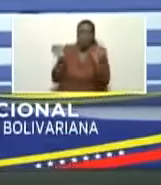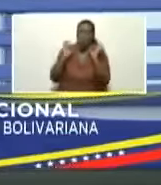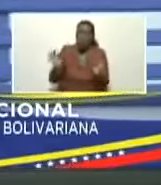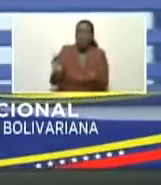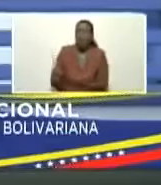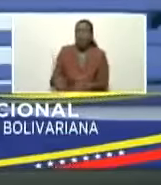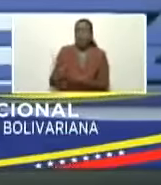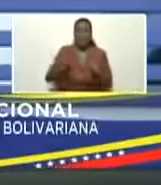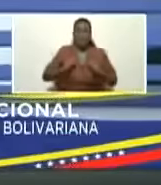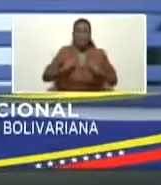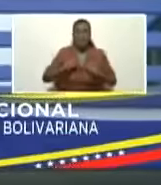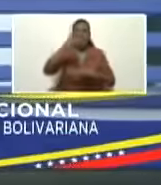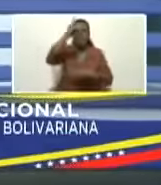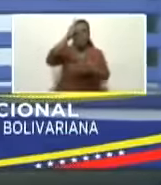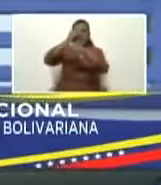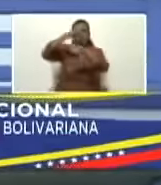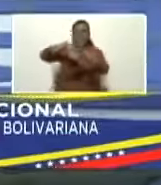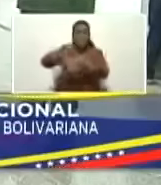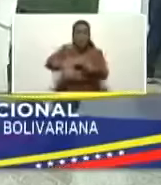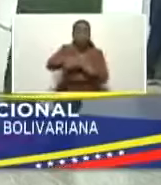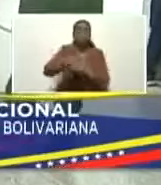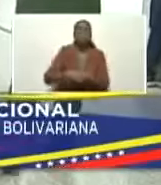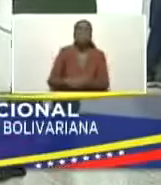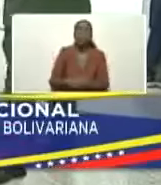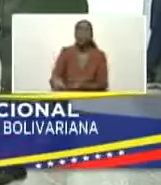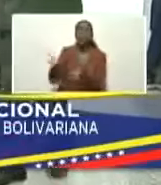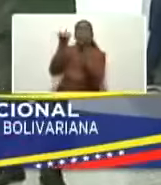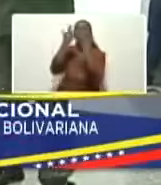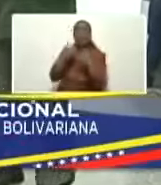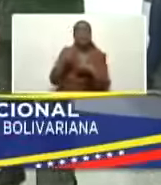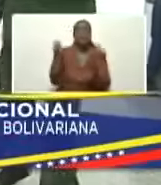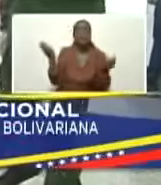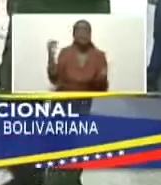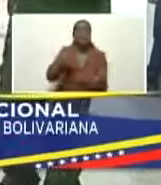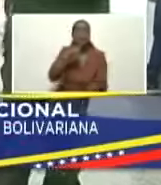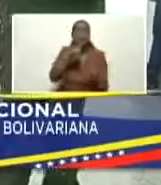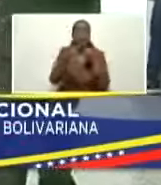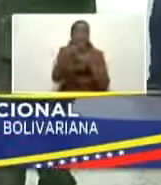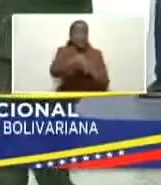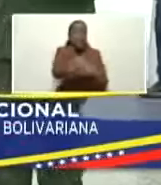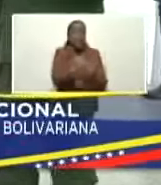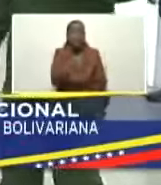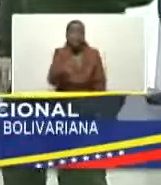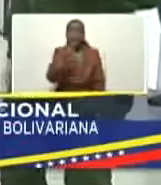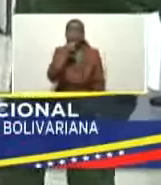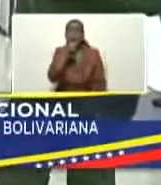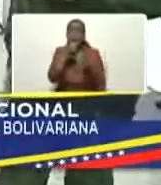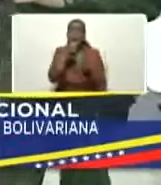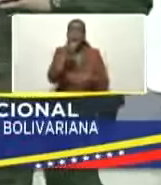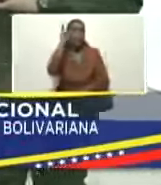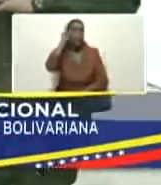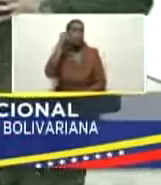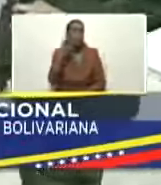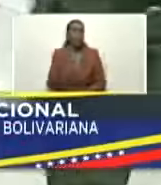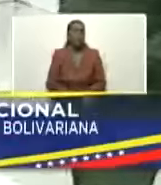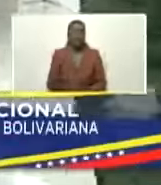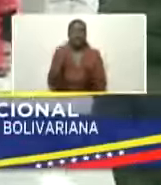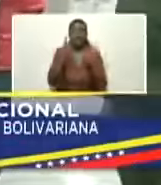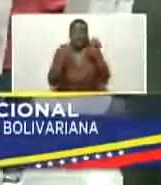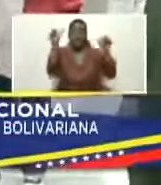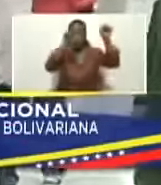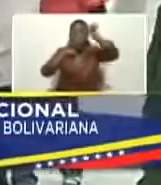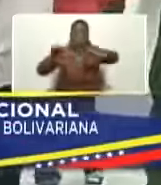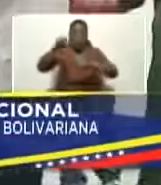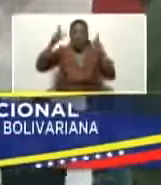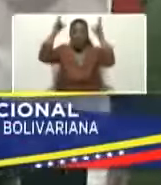Tana. ¿Ah? Vamos a ver qué hay aquí. Dale el micrófono aquí a la profesora. Aquí contamos con el laboratorio